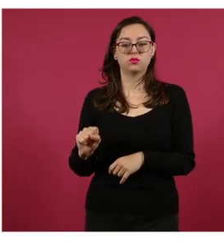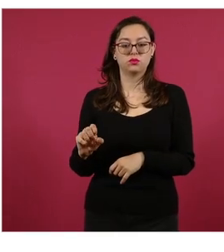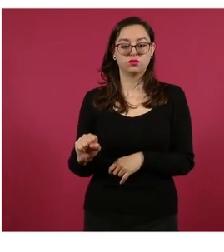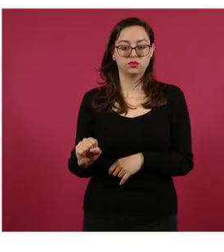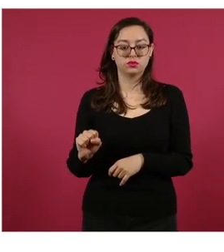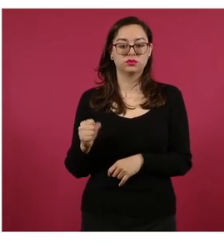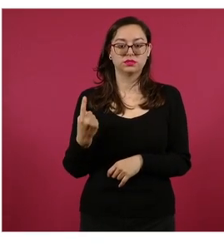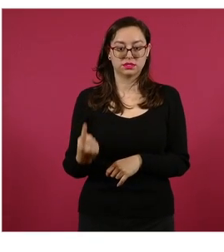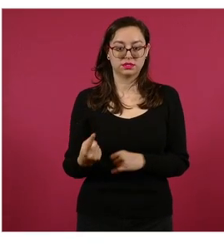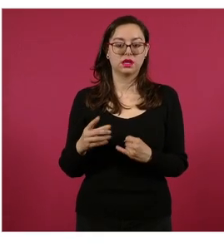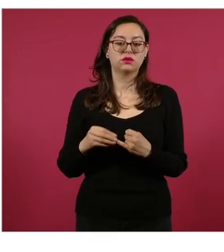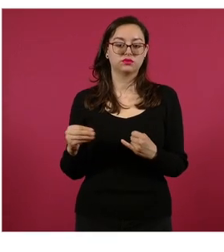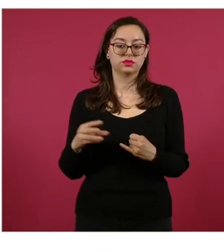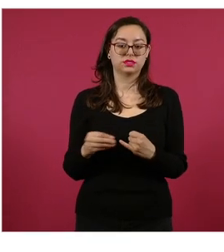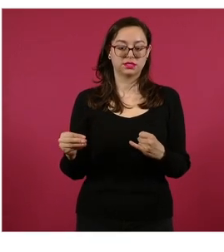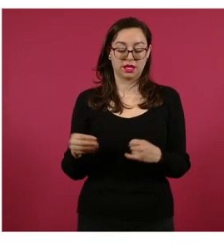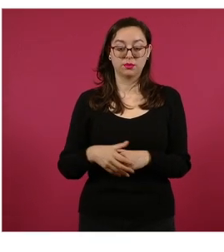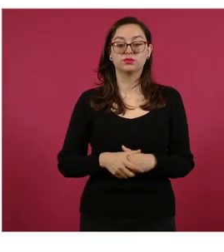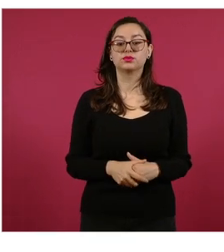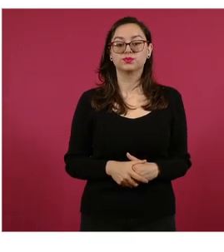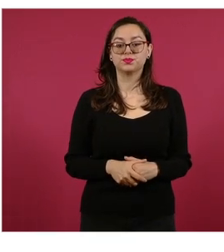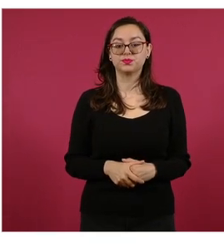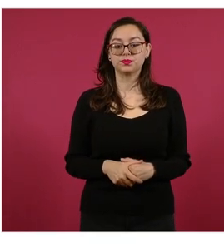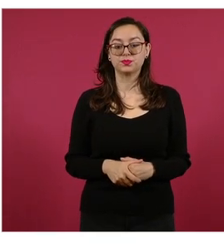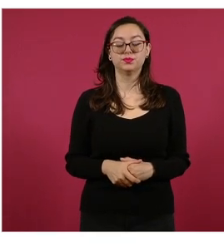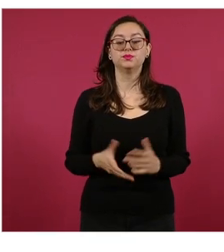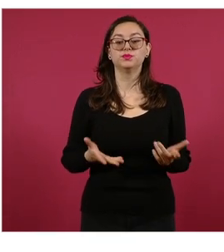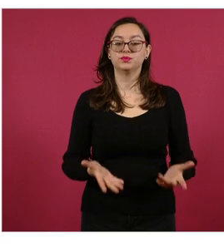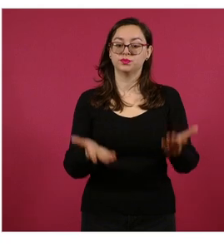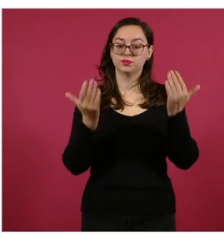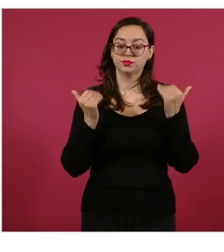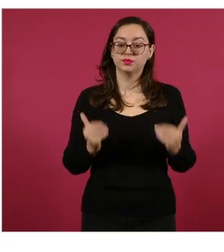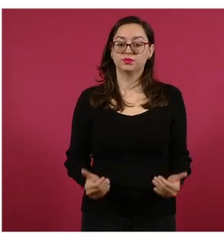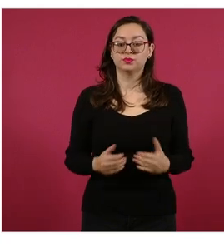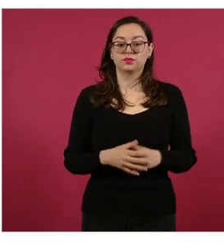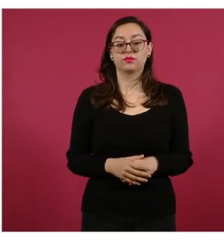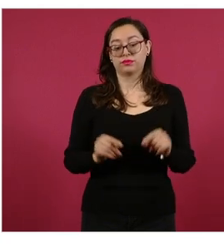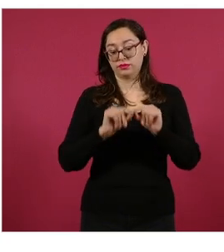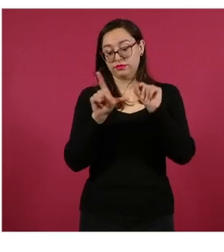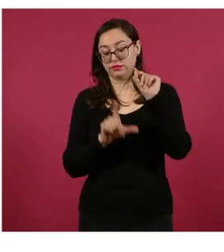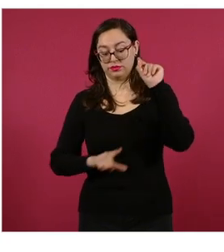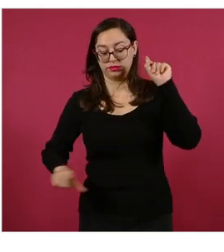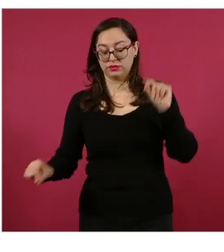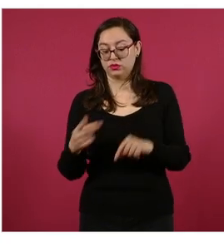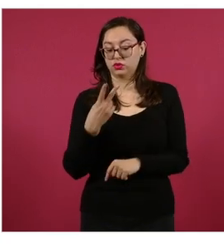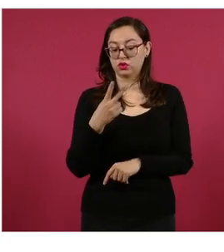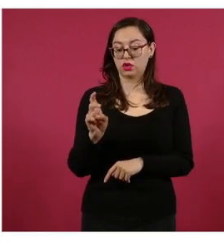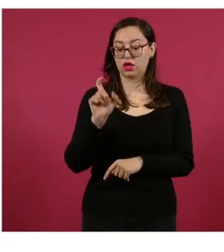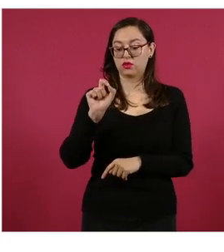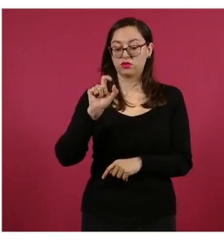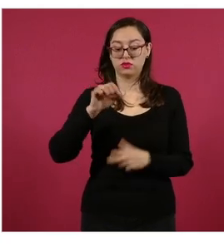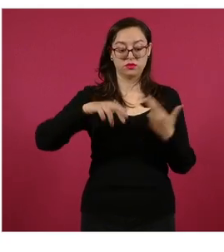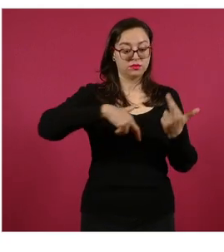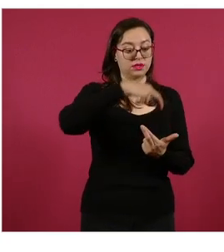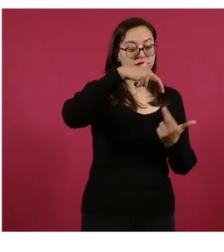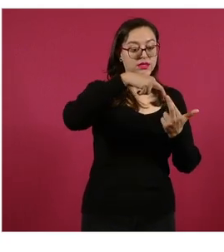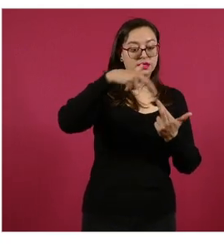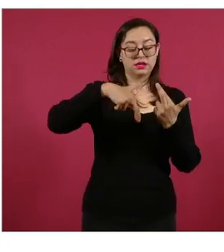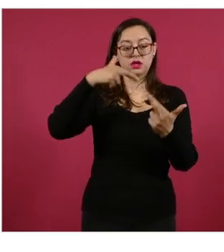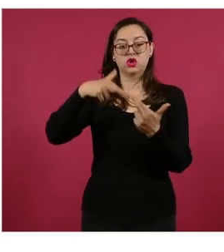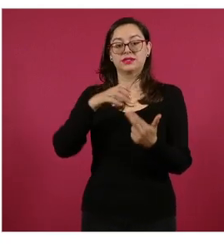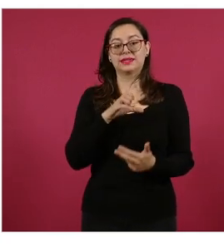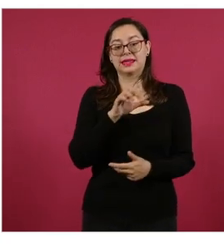pesos con 61 centavos. En el esquema de precios implementados en las 220 regiones determinadas por la CRE, en